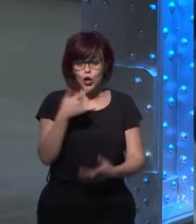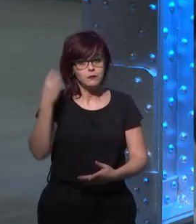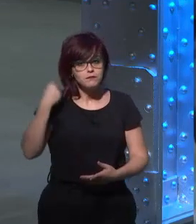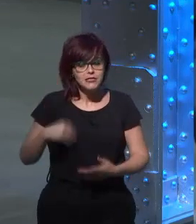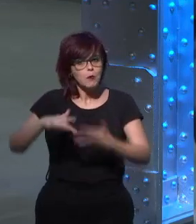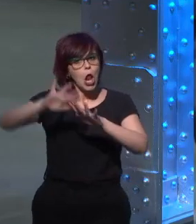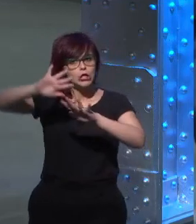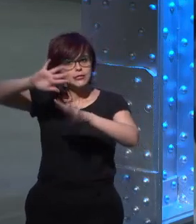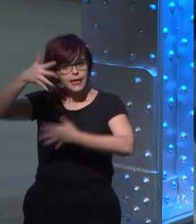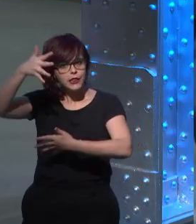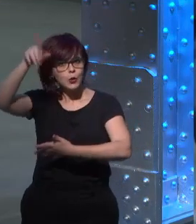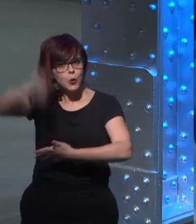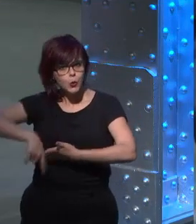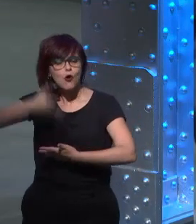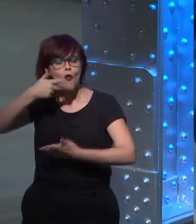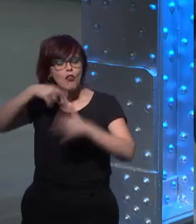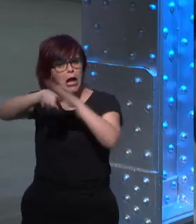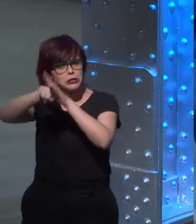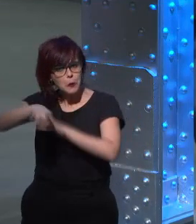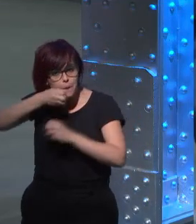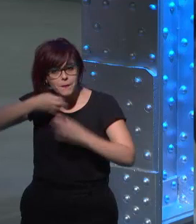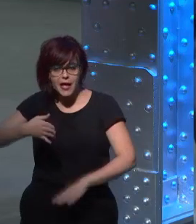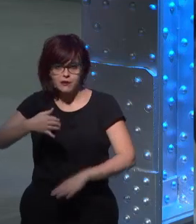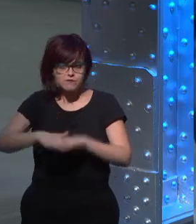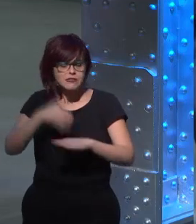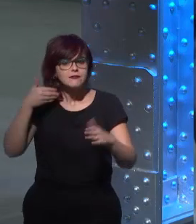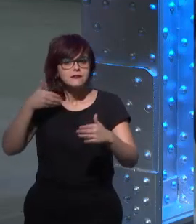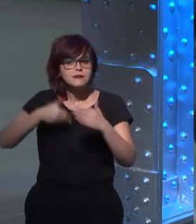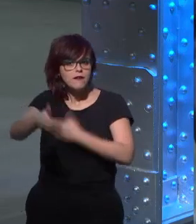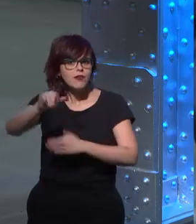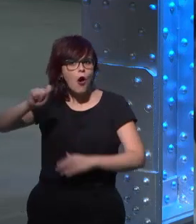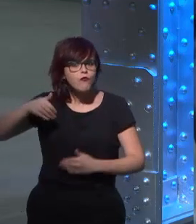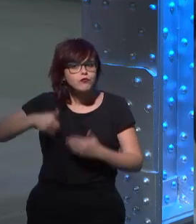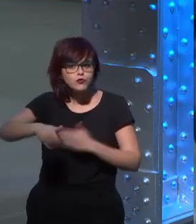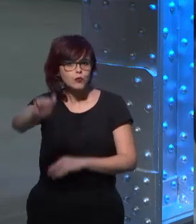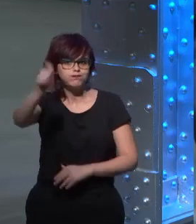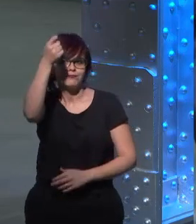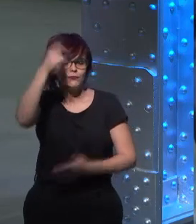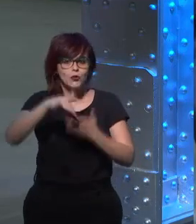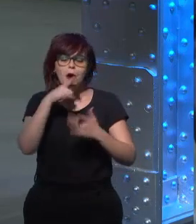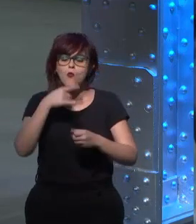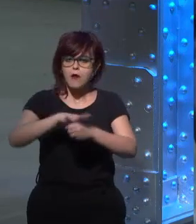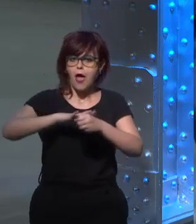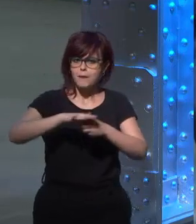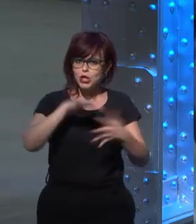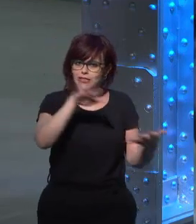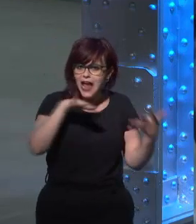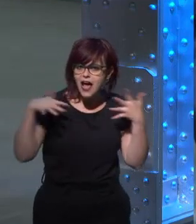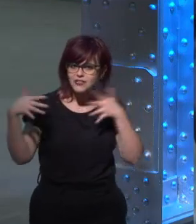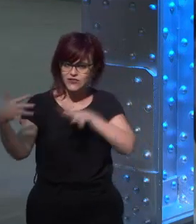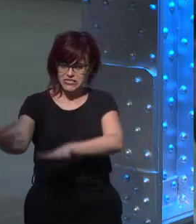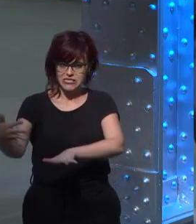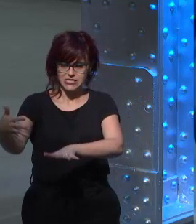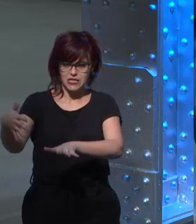fluidez y con conocimiento ese tipo de conceptos, creo que realmente va a alcanzar un nivel competencial muy importante y transversal para inmiscuirse con